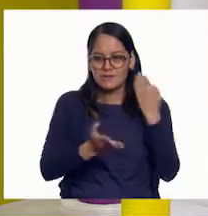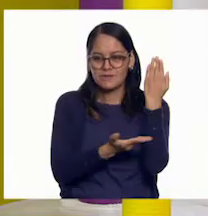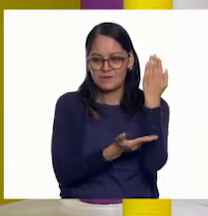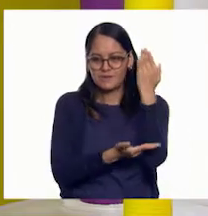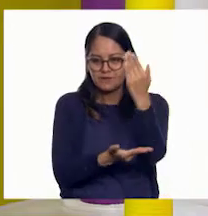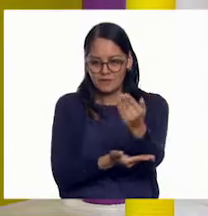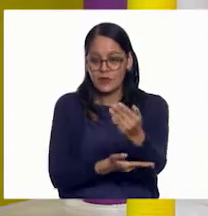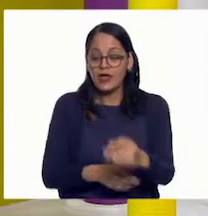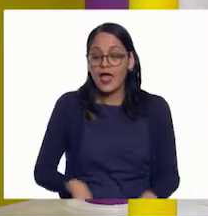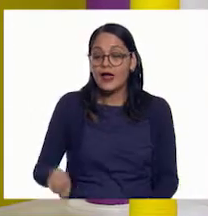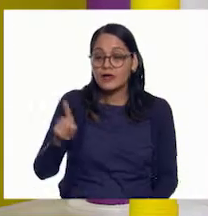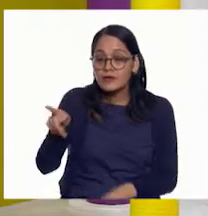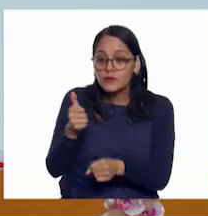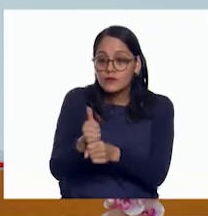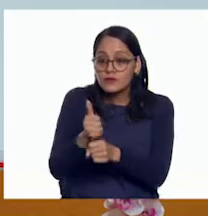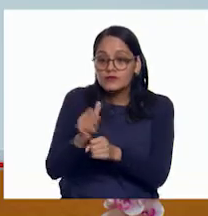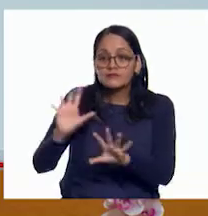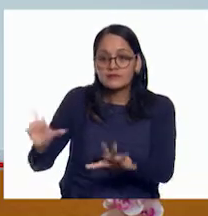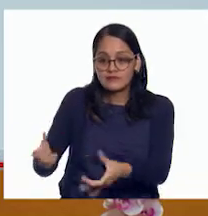también.